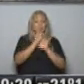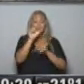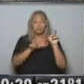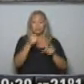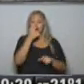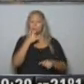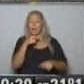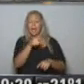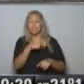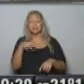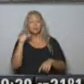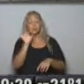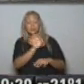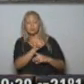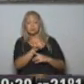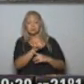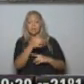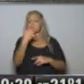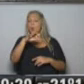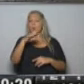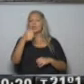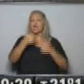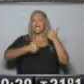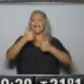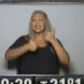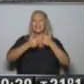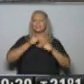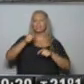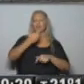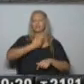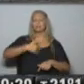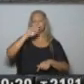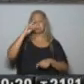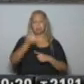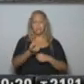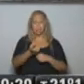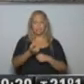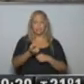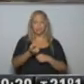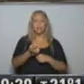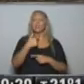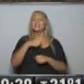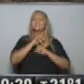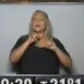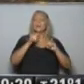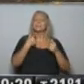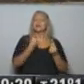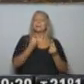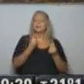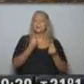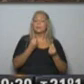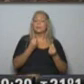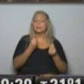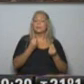el único candidato presidencial en este momento en carrera, haga campaña o porque la ciudad está más limpia, o porque